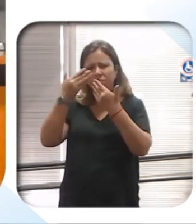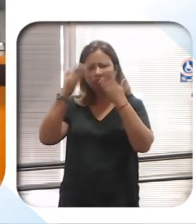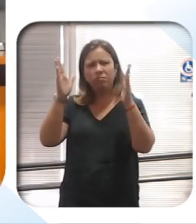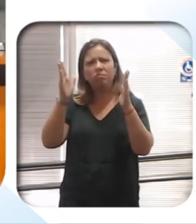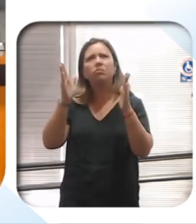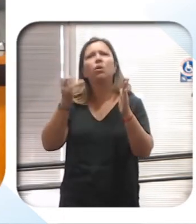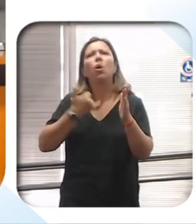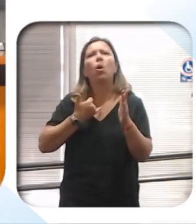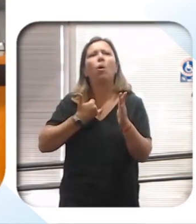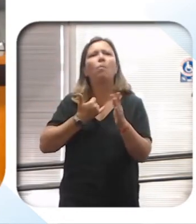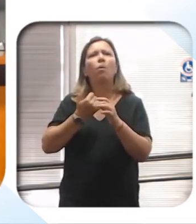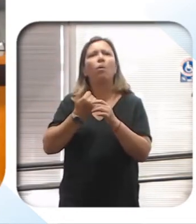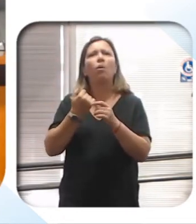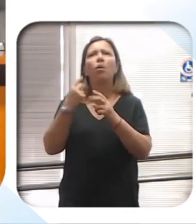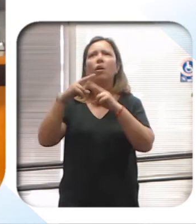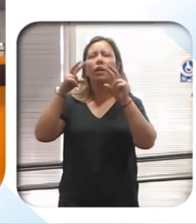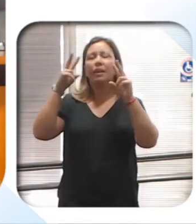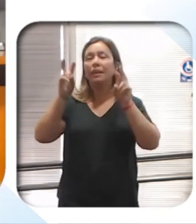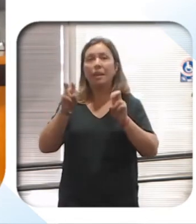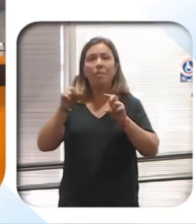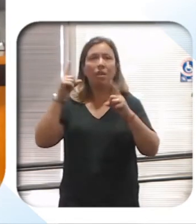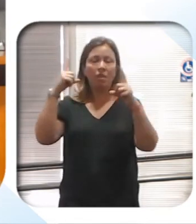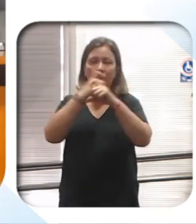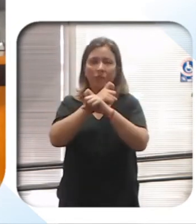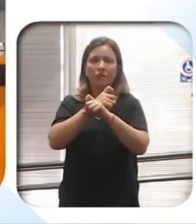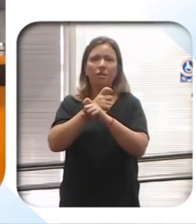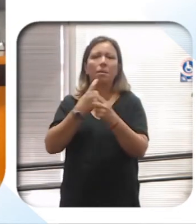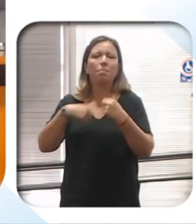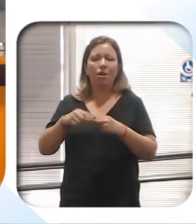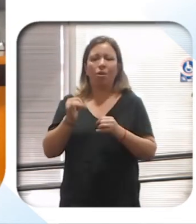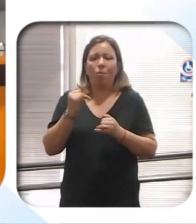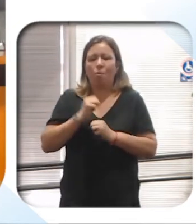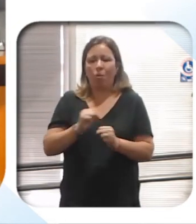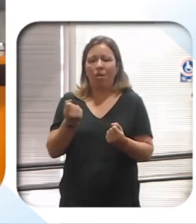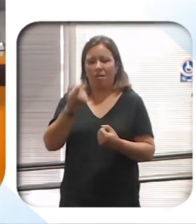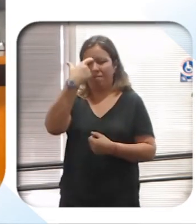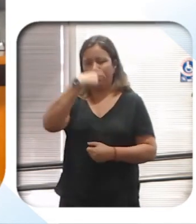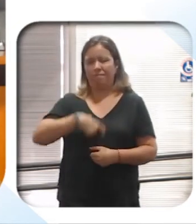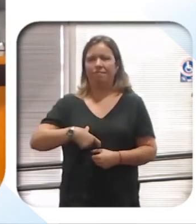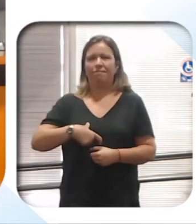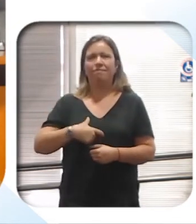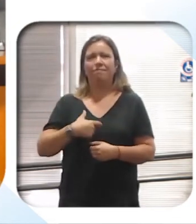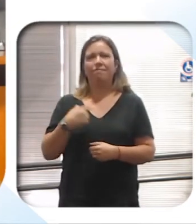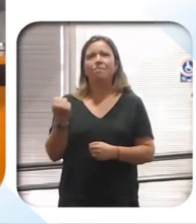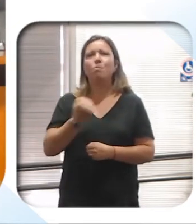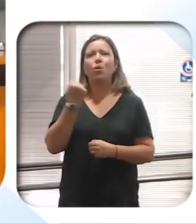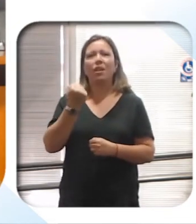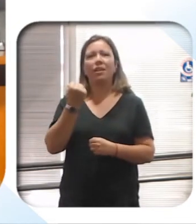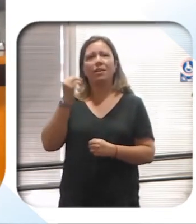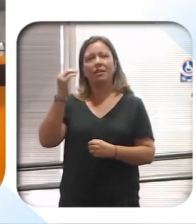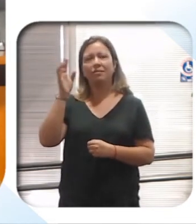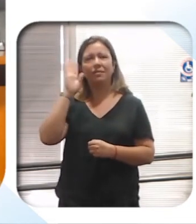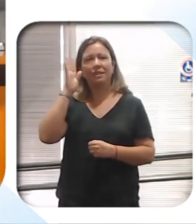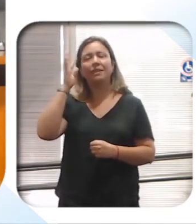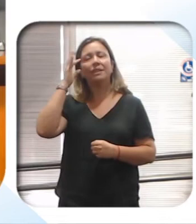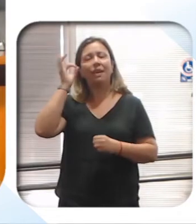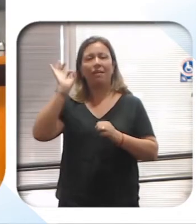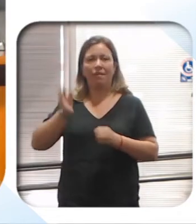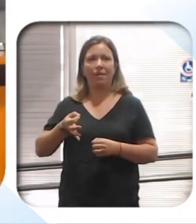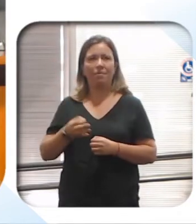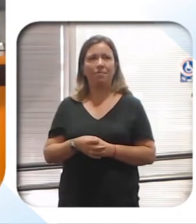cómo manejar temas complejos, pero que hacen en nuestra esencia como personas, todos nosotros,